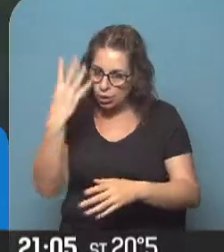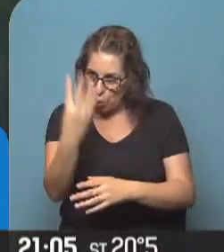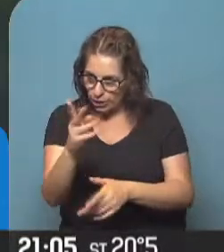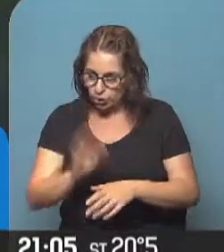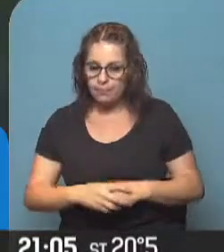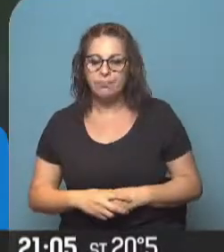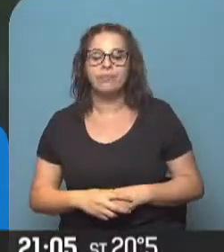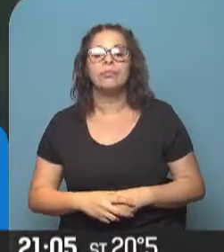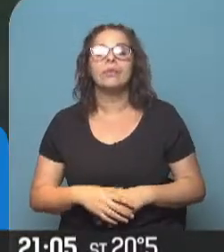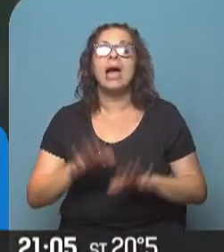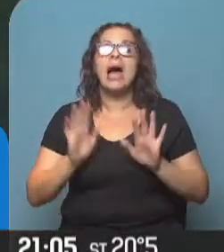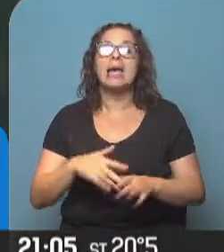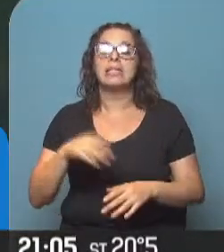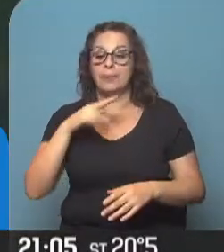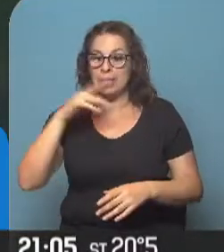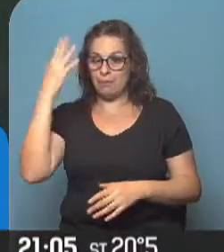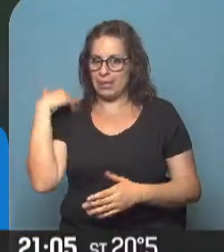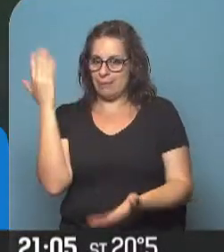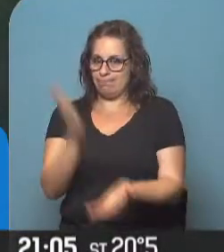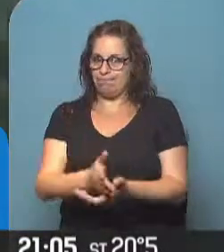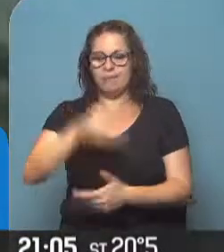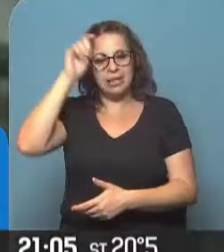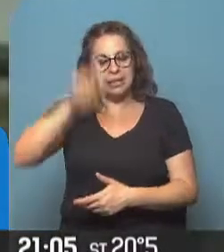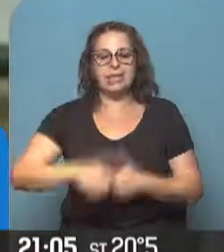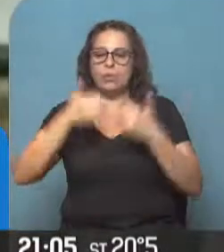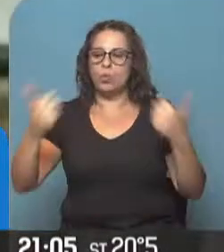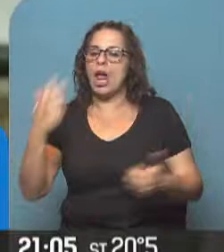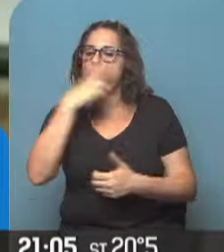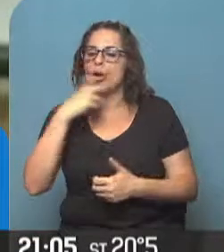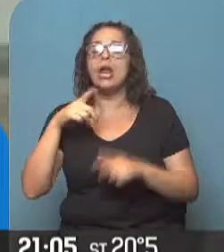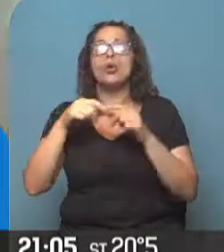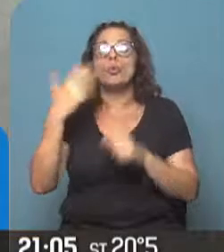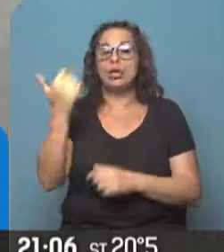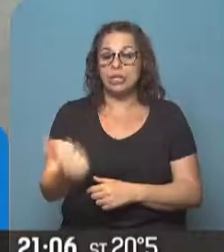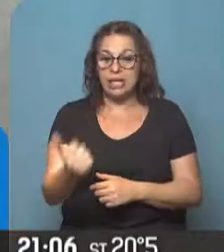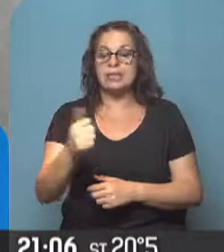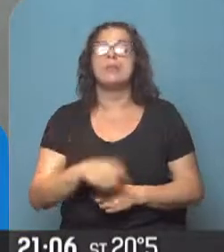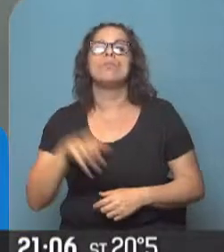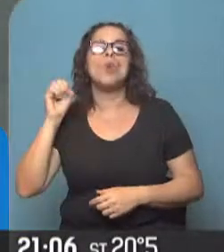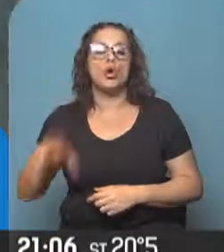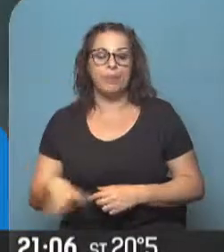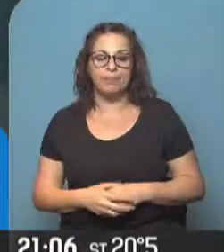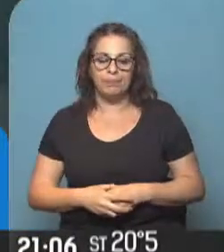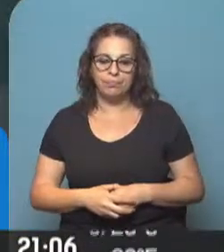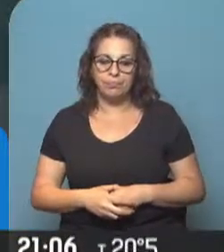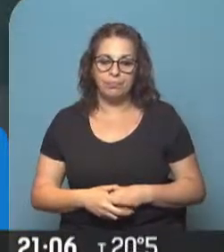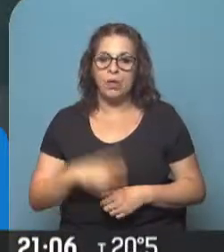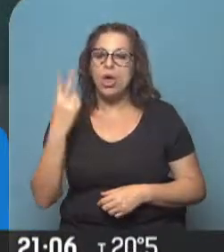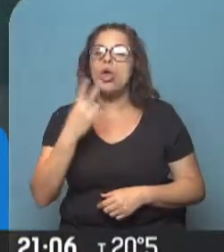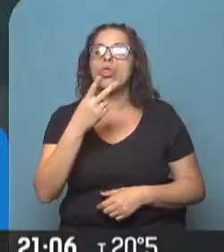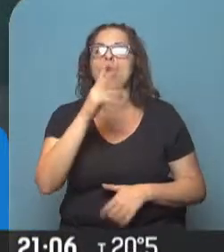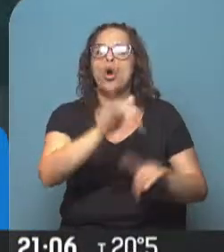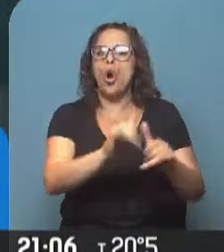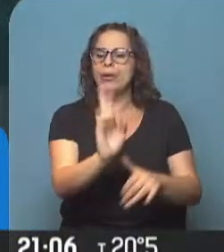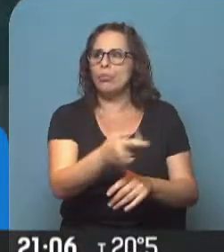vidas. Así lo resolvió este viernes el Tribunal Oral Criminal número 6 de Morón. Dos chicos muertos y